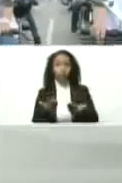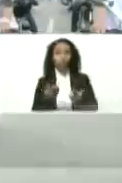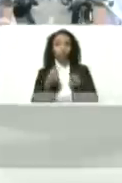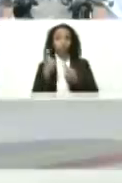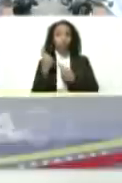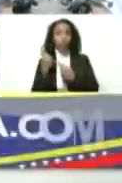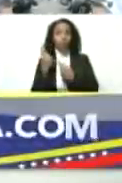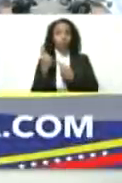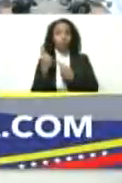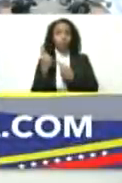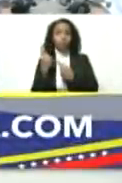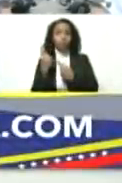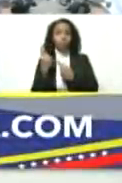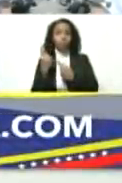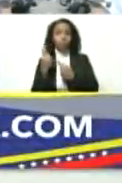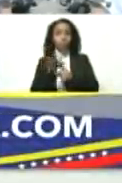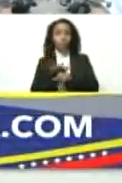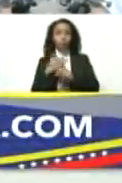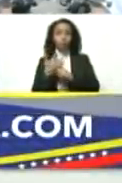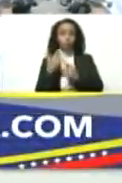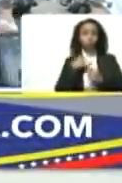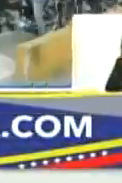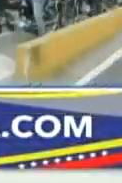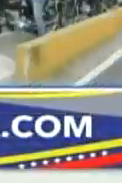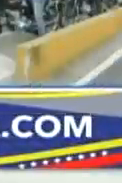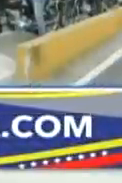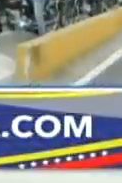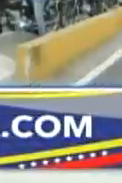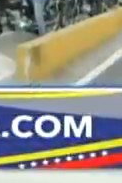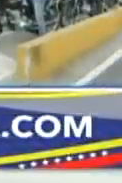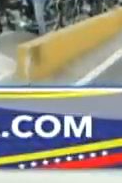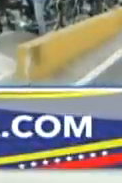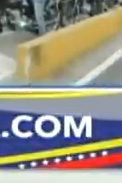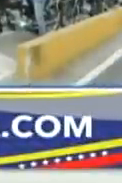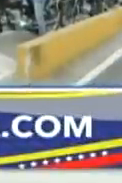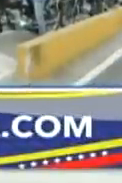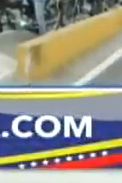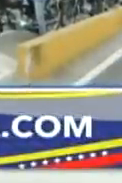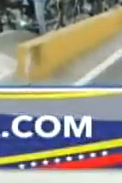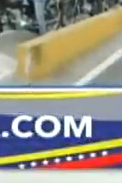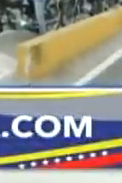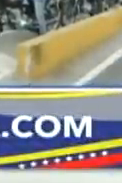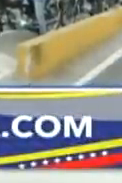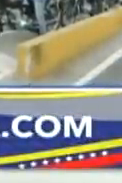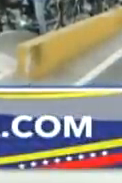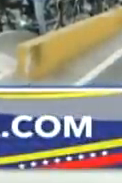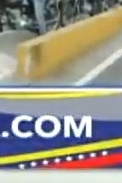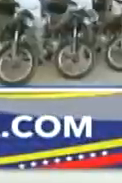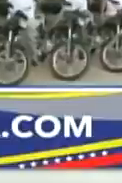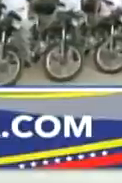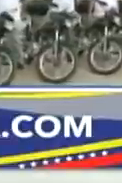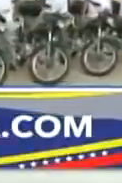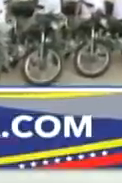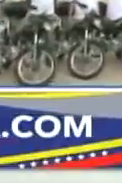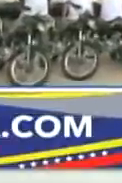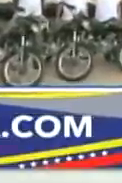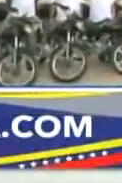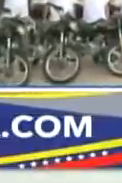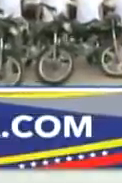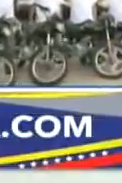esta situación que hemos visto de avanzada? Ahí vemos, bueno, estos muchachos de la gran